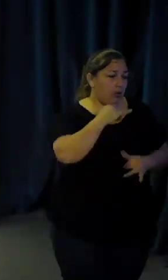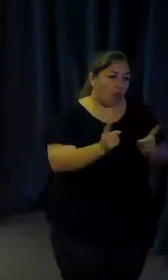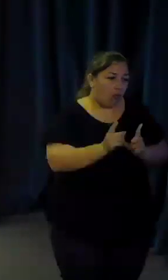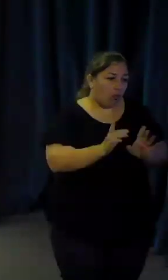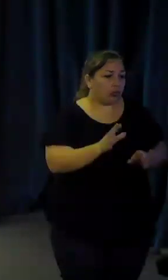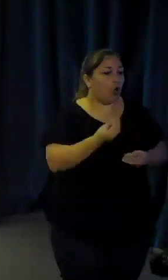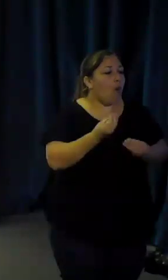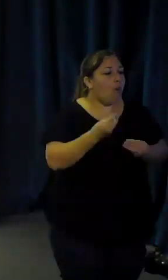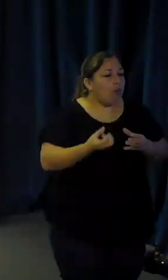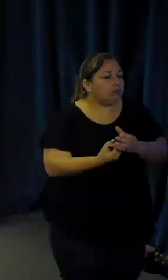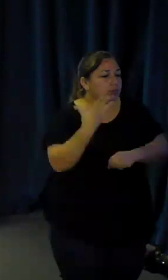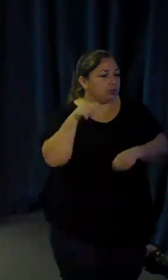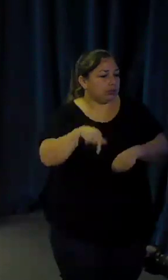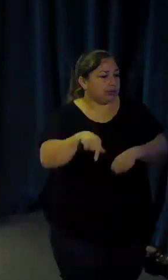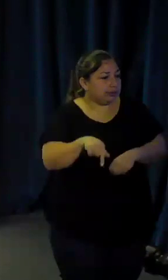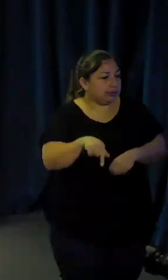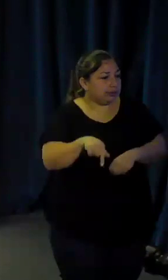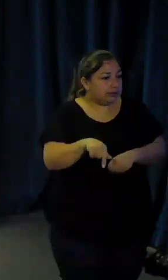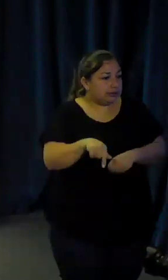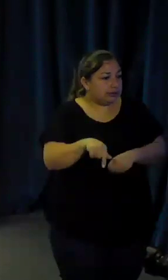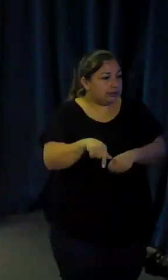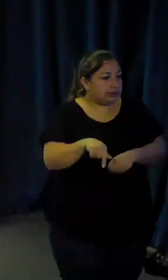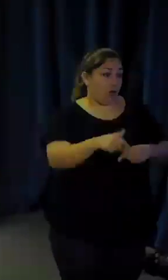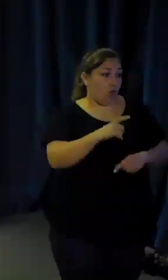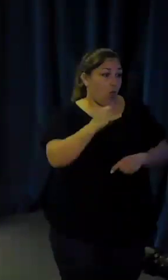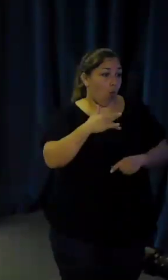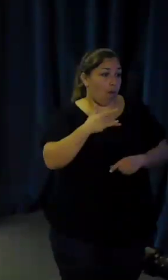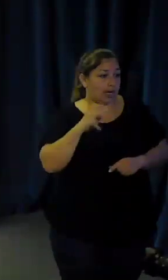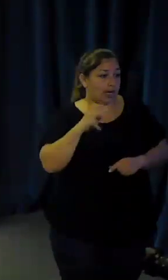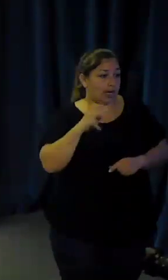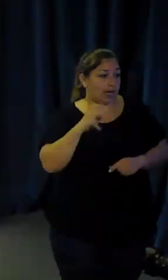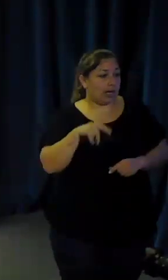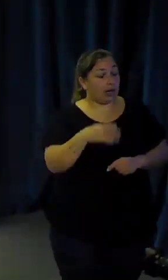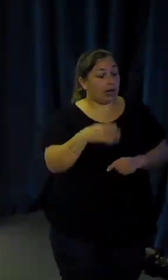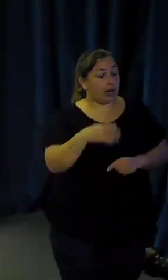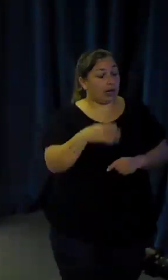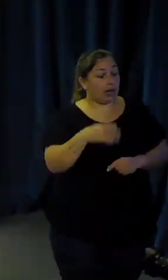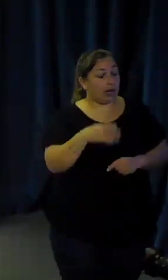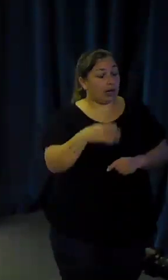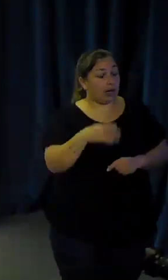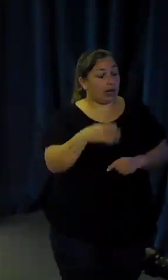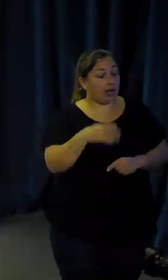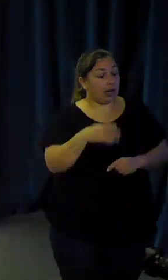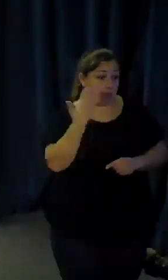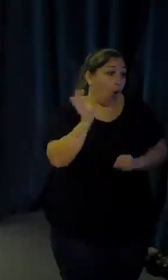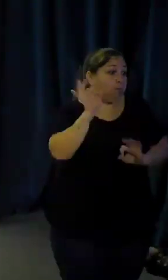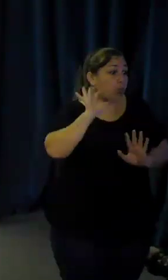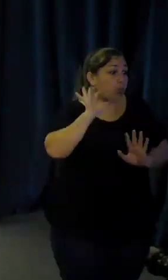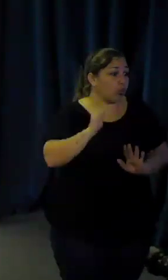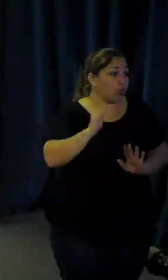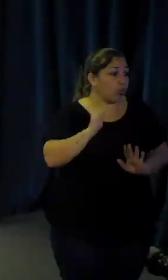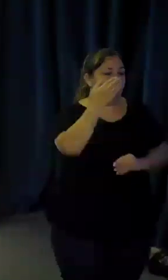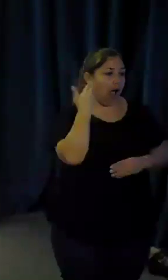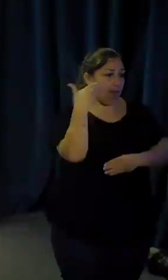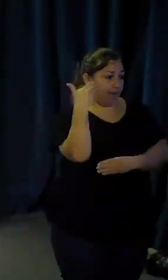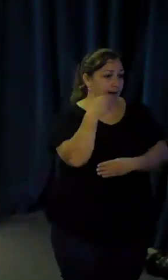poco cómo nace esta iniciativa, esta cumbre. En el 2021 tuve la oportunidad de ir a hablar